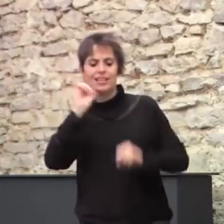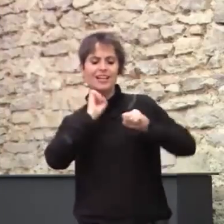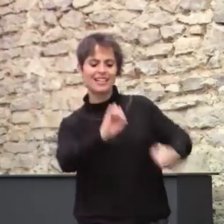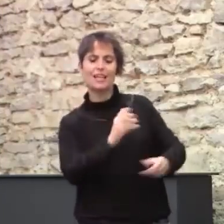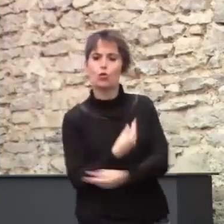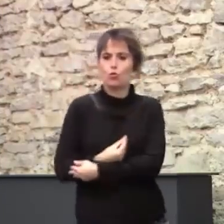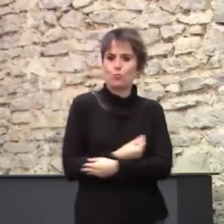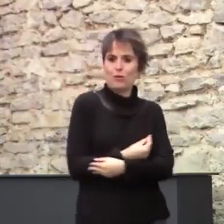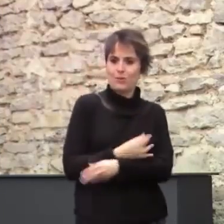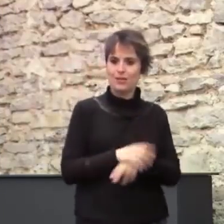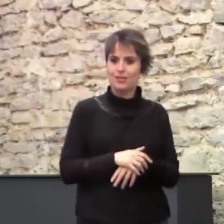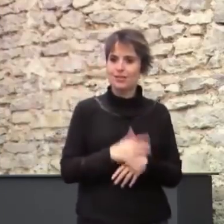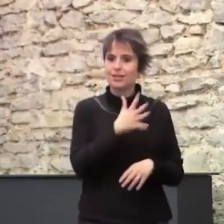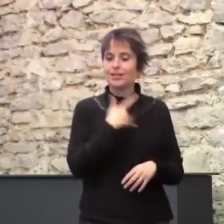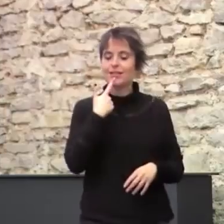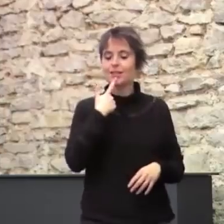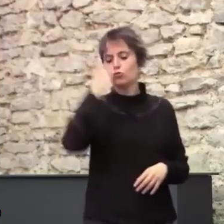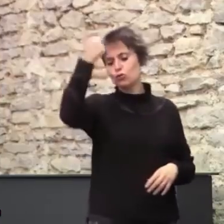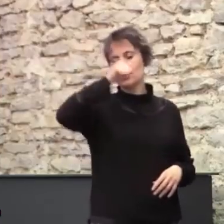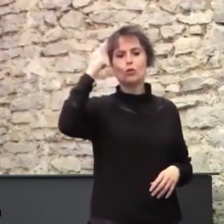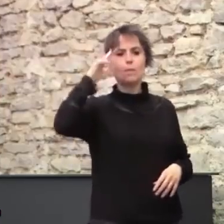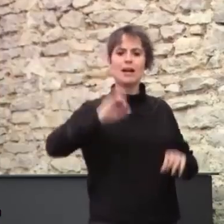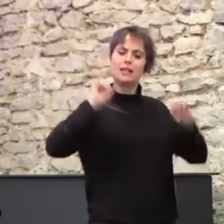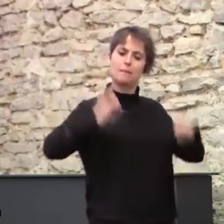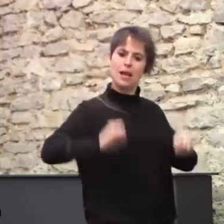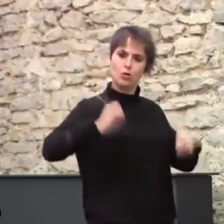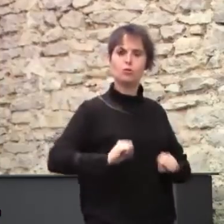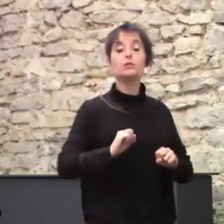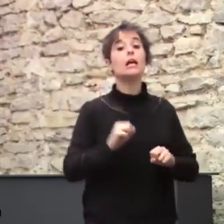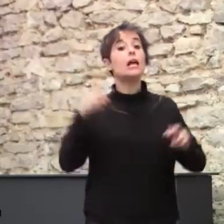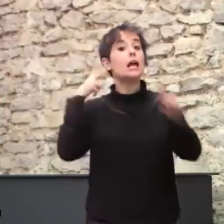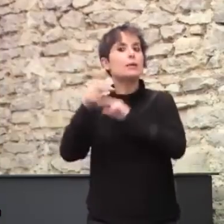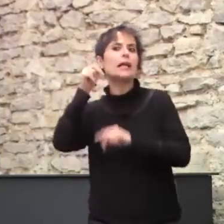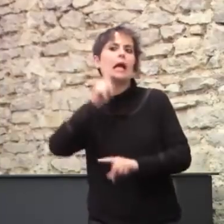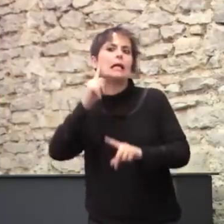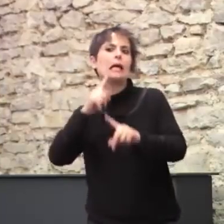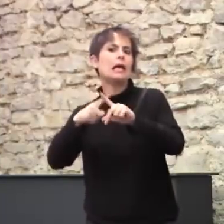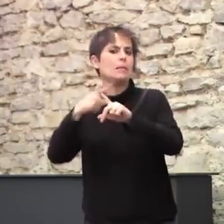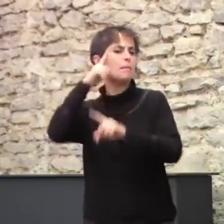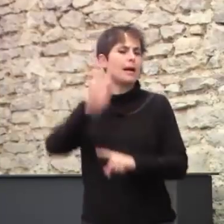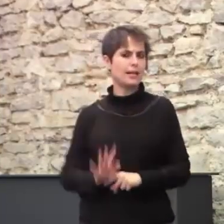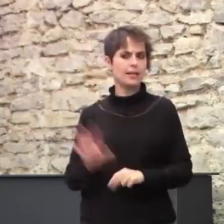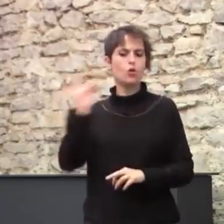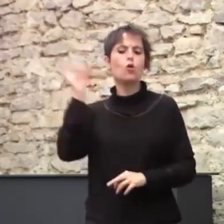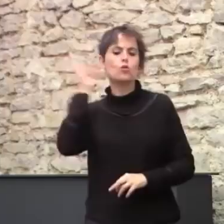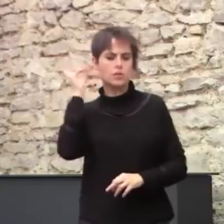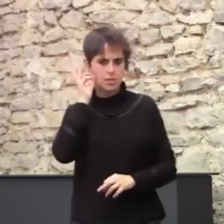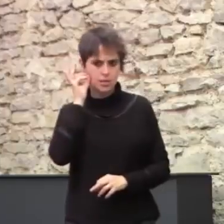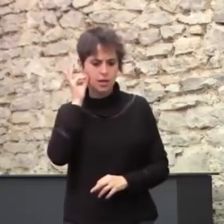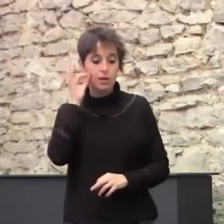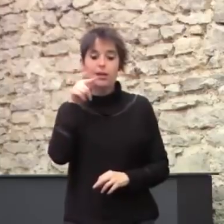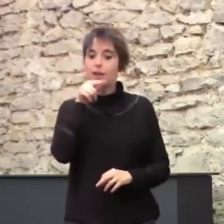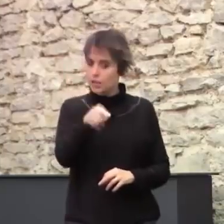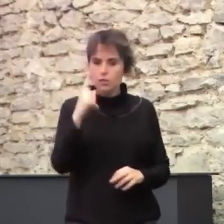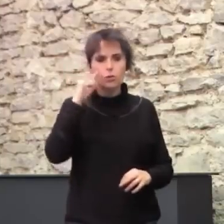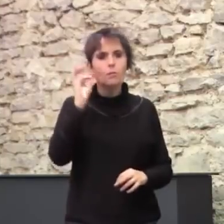bebés. O sea, un niño siempre tiene que intentar parecer mayor, no parecer gay y no parecer niña, ¿no? Y debe ser, la verdad, muy